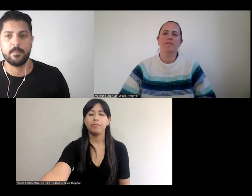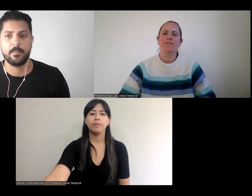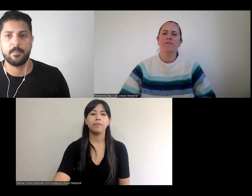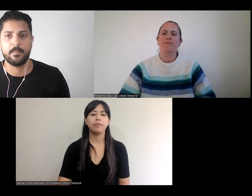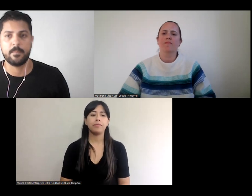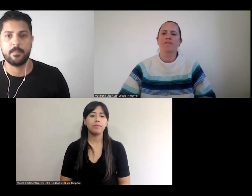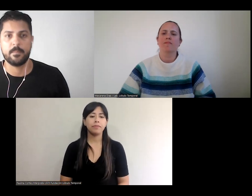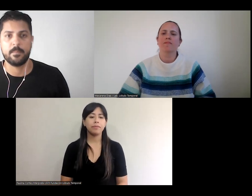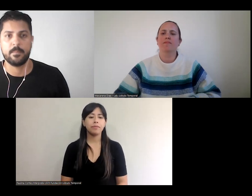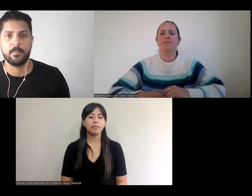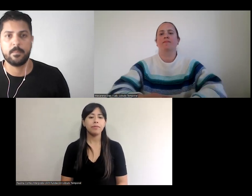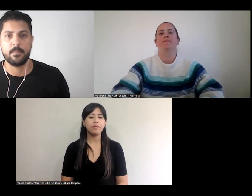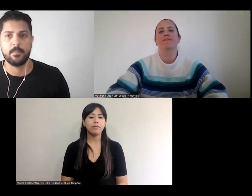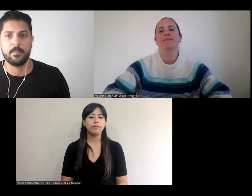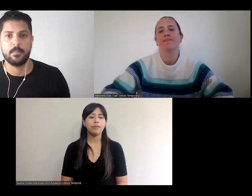Maribel,